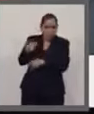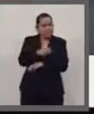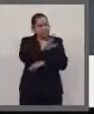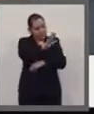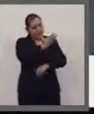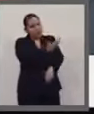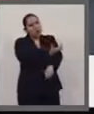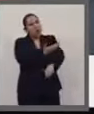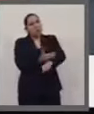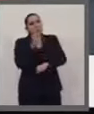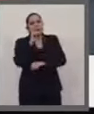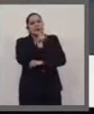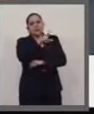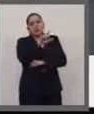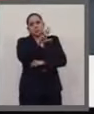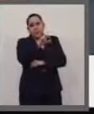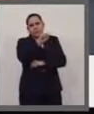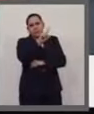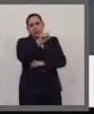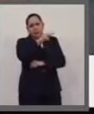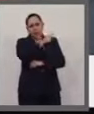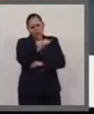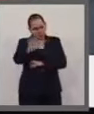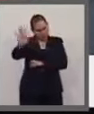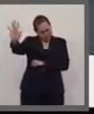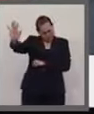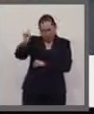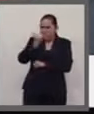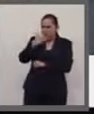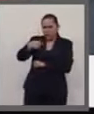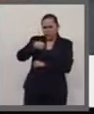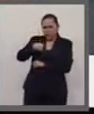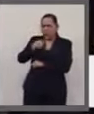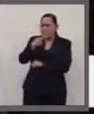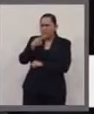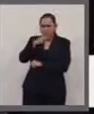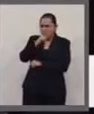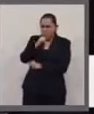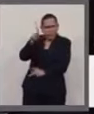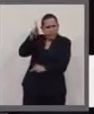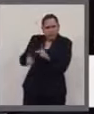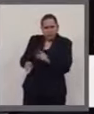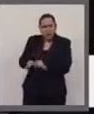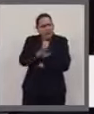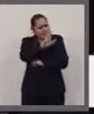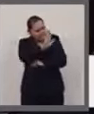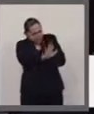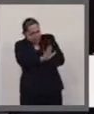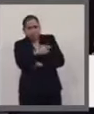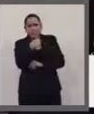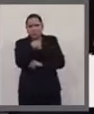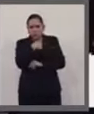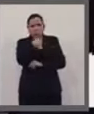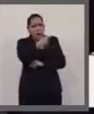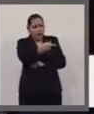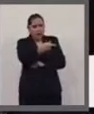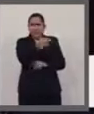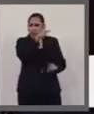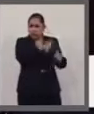Saldaña, ¿con qué objeto? No me puede interrumpir, estoy en el uso de la palabra. Sí, no le voy a negar, no